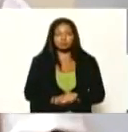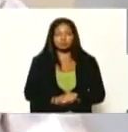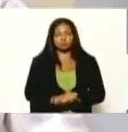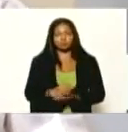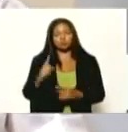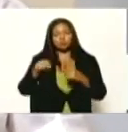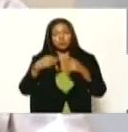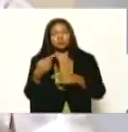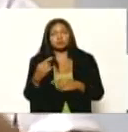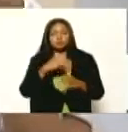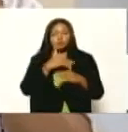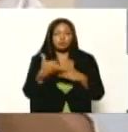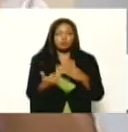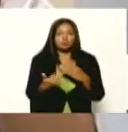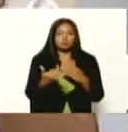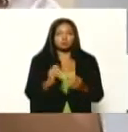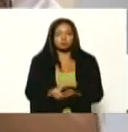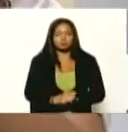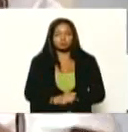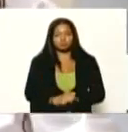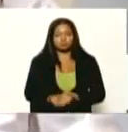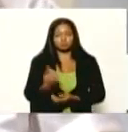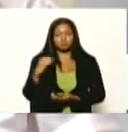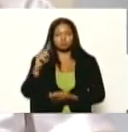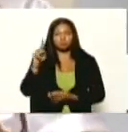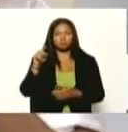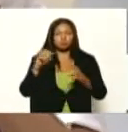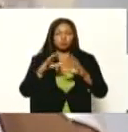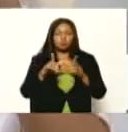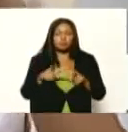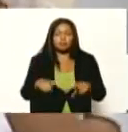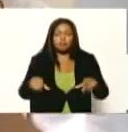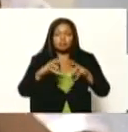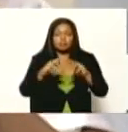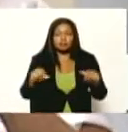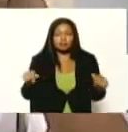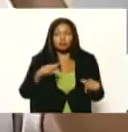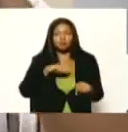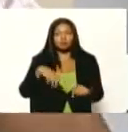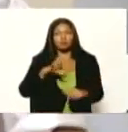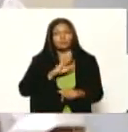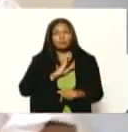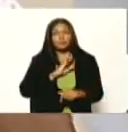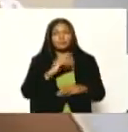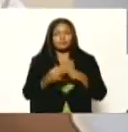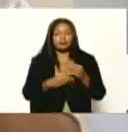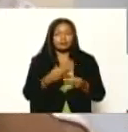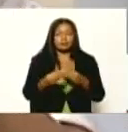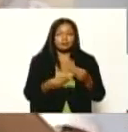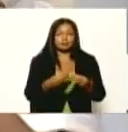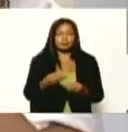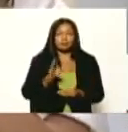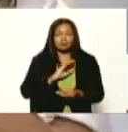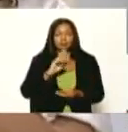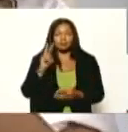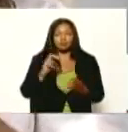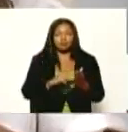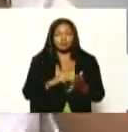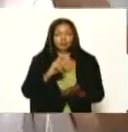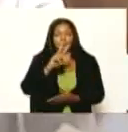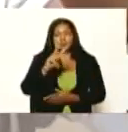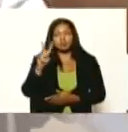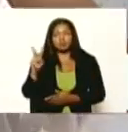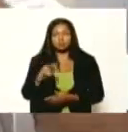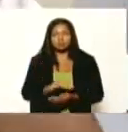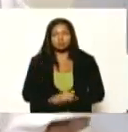el próximo proyecto. Tenemos un terreno en nuestra parroquia para que nos haga para el